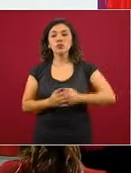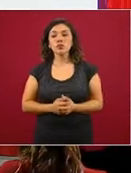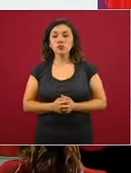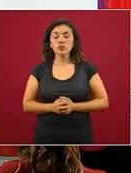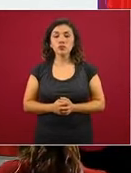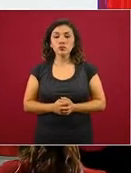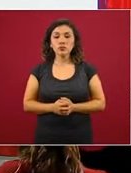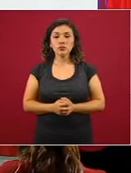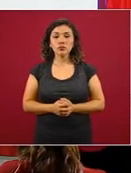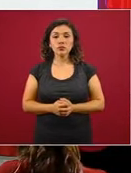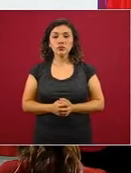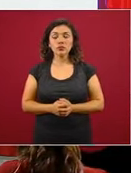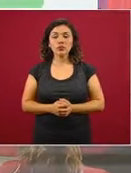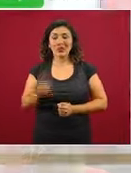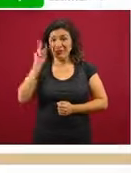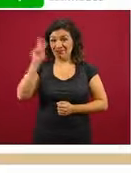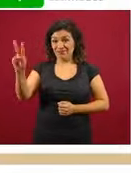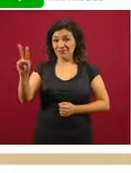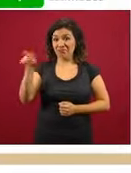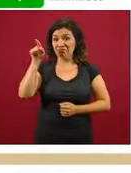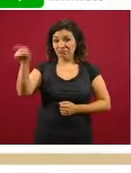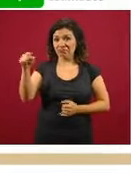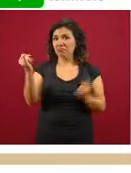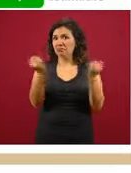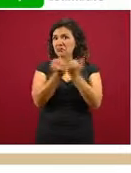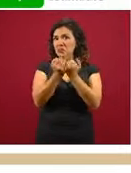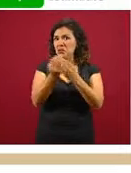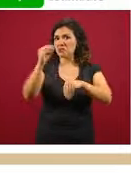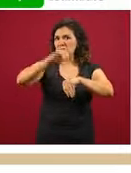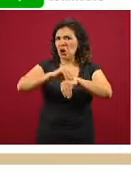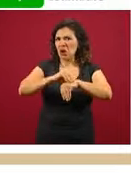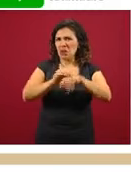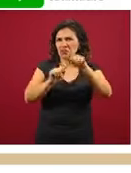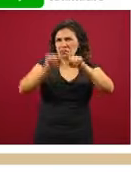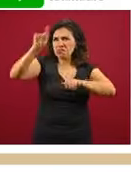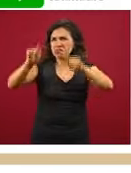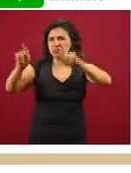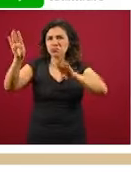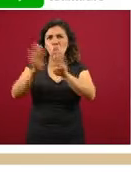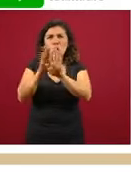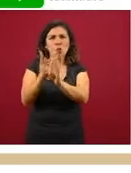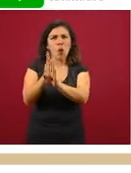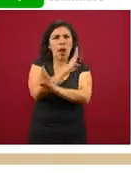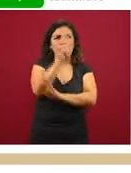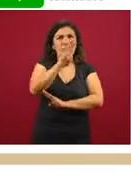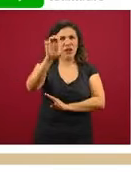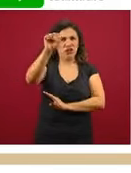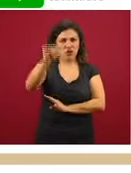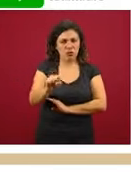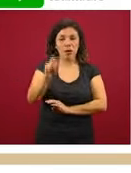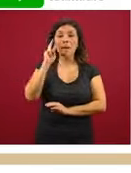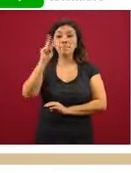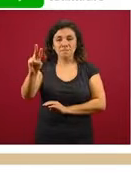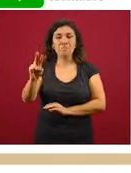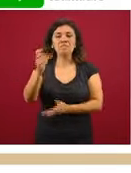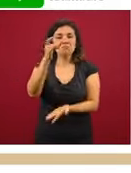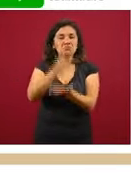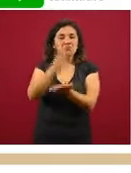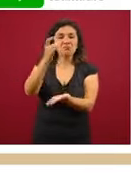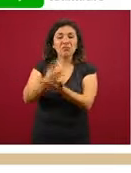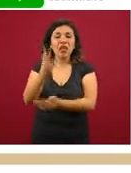Colima. Vean, Colima prácticamente es un comportamiento muy similar al que veíamos anteriormente. Identificamos claramente